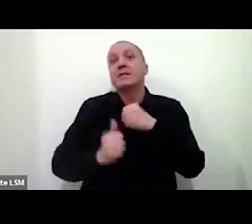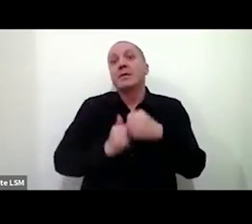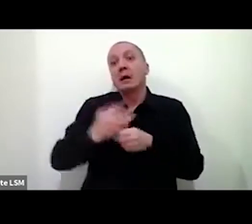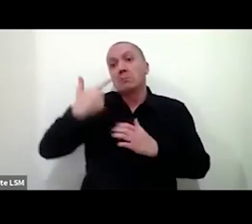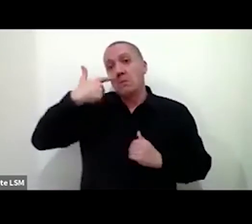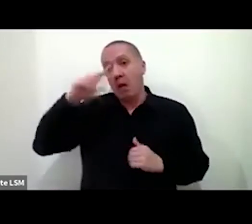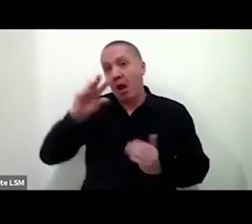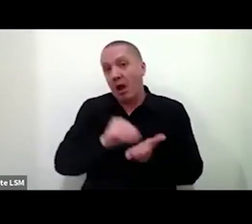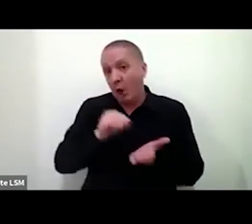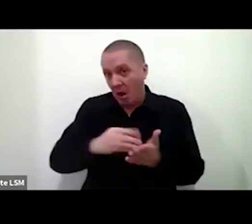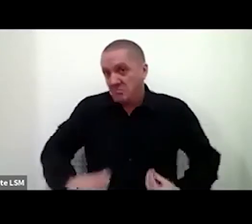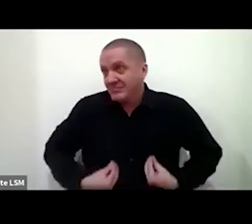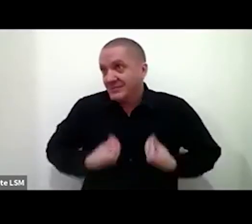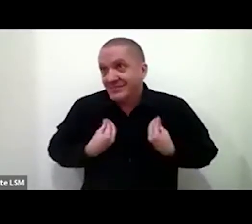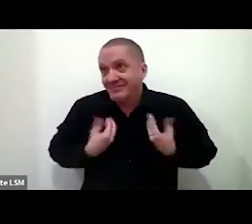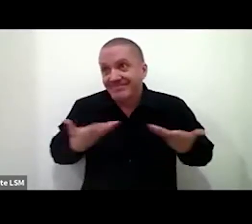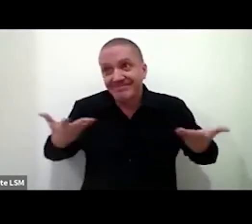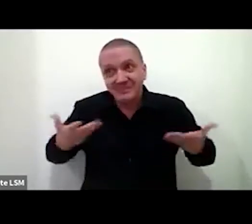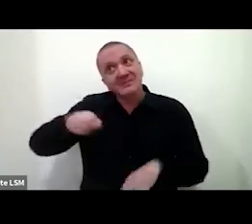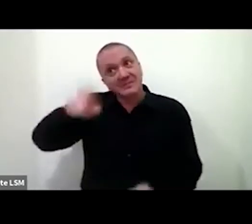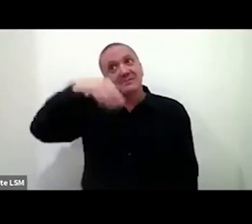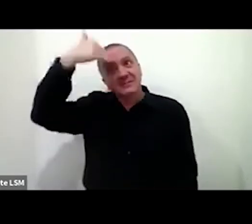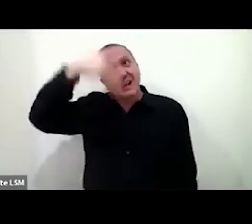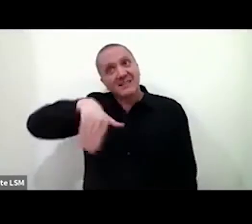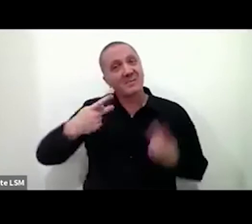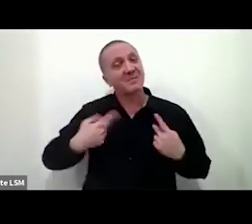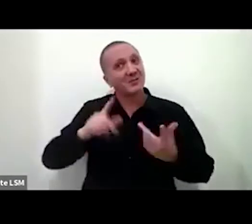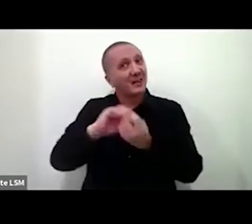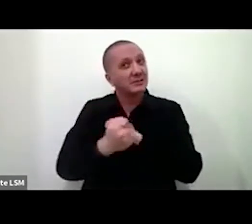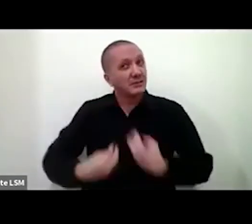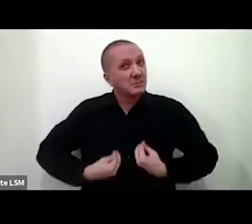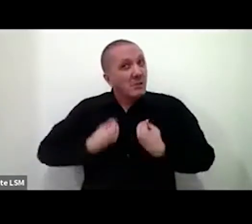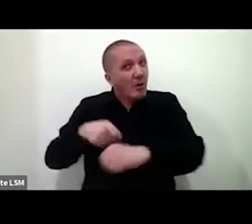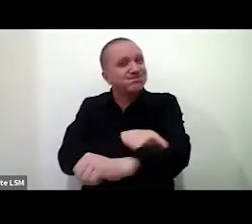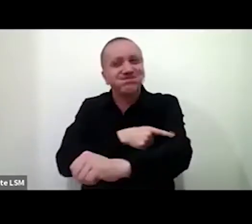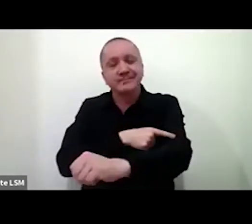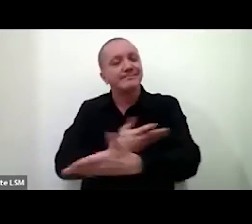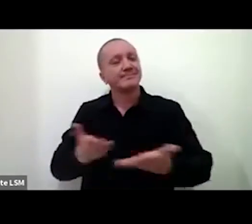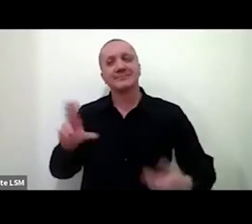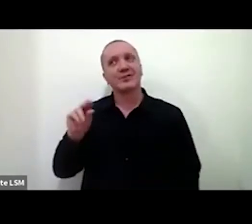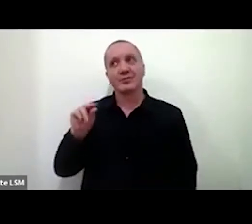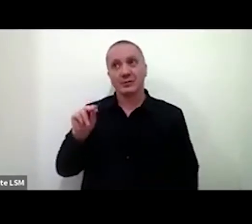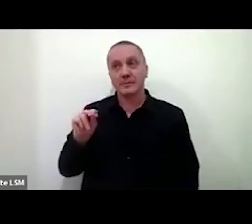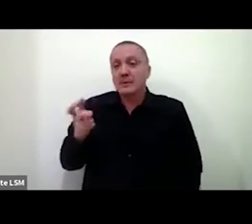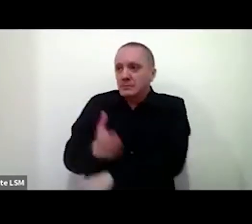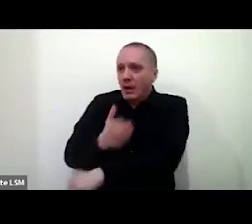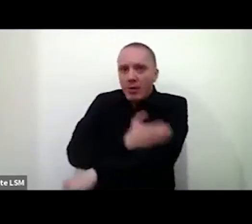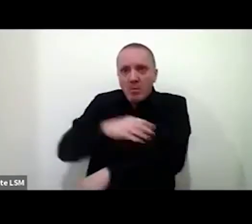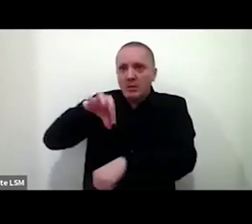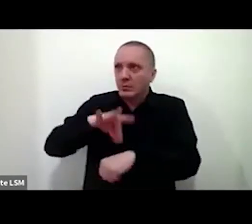de ansiedad, con intentos de suicidio, intentos y suicidios efectivos, todo nos hace encender nuestras luces en